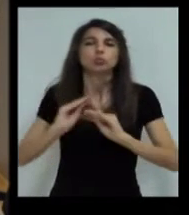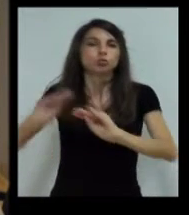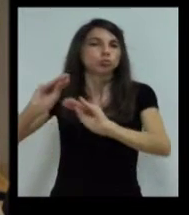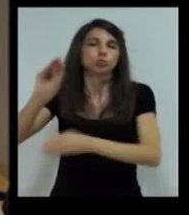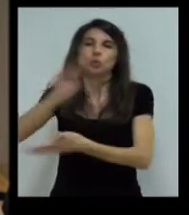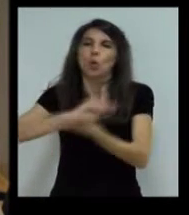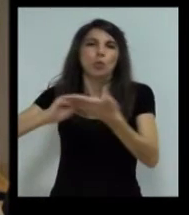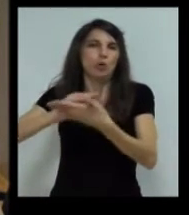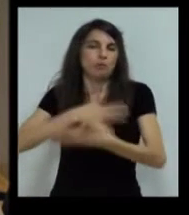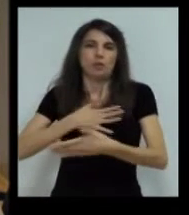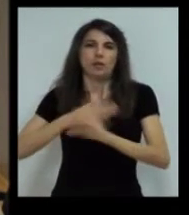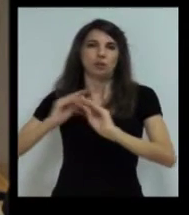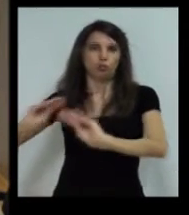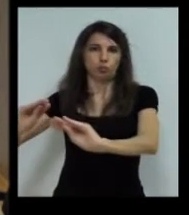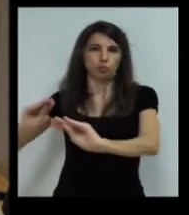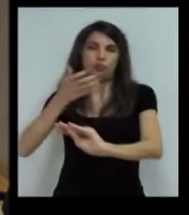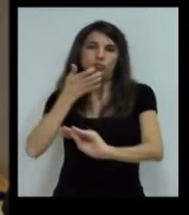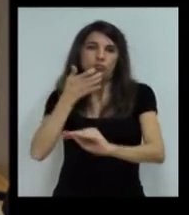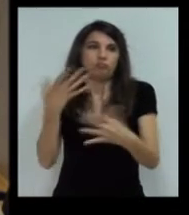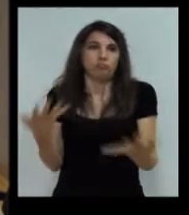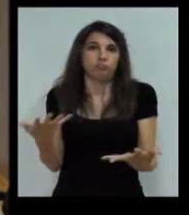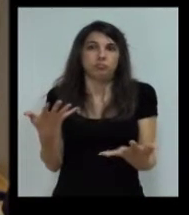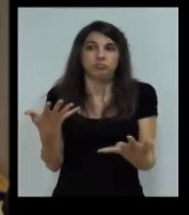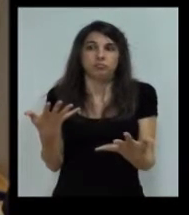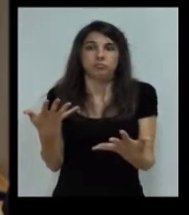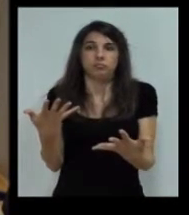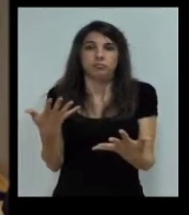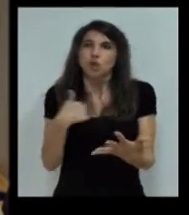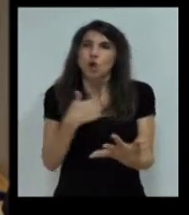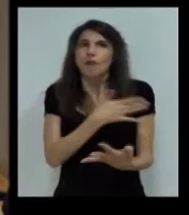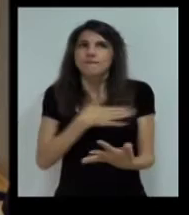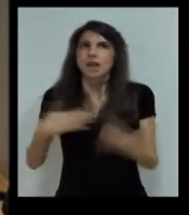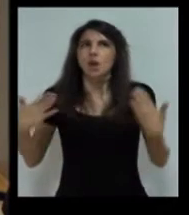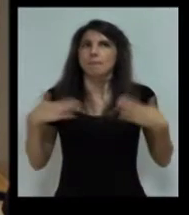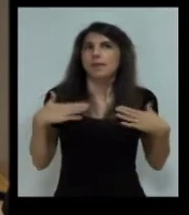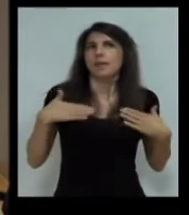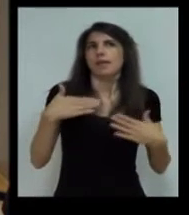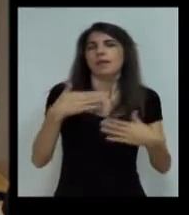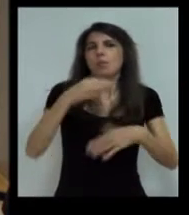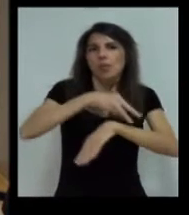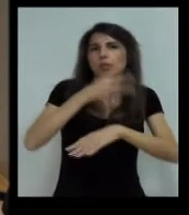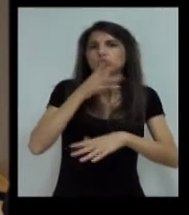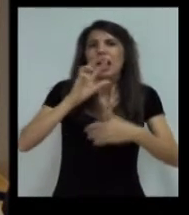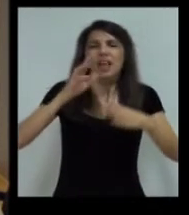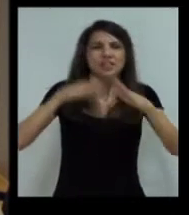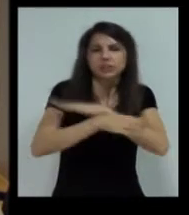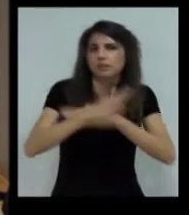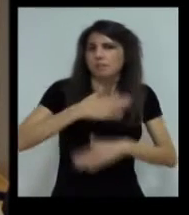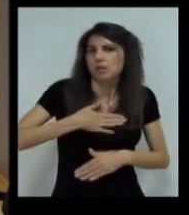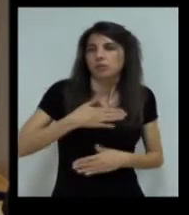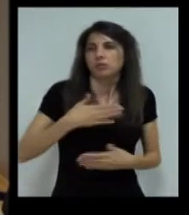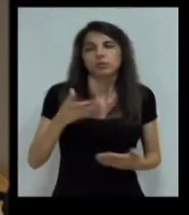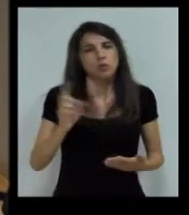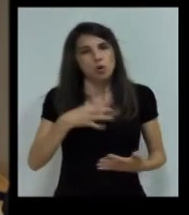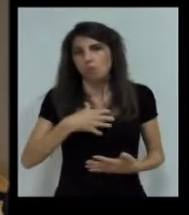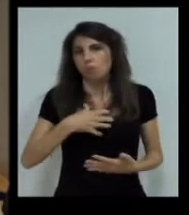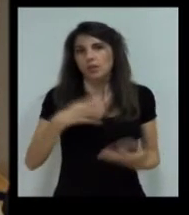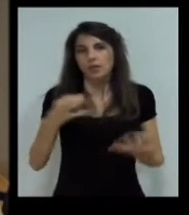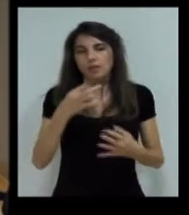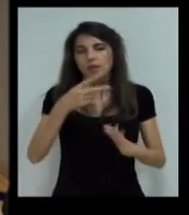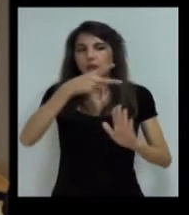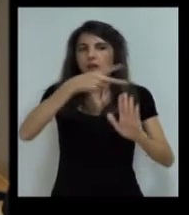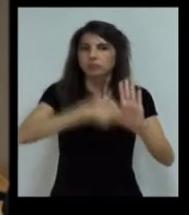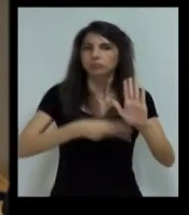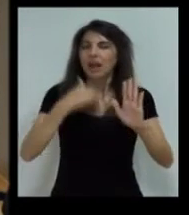tener el Windows de la accesibilidad. Y señores, no puede ser así. Lo que tenemos que hacer es que normalicemos, porque si no esto va a ser un